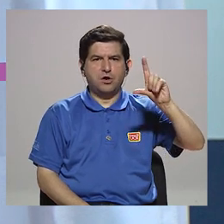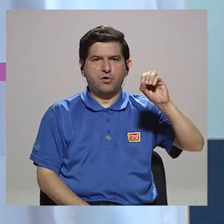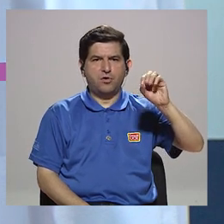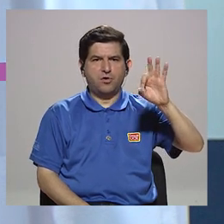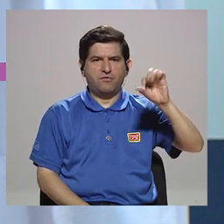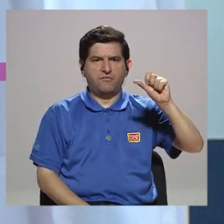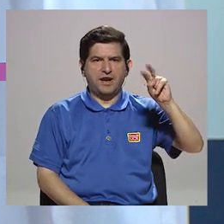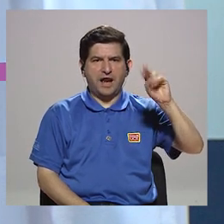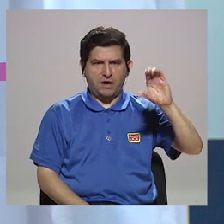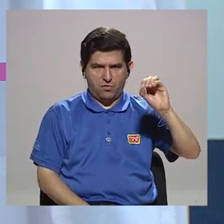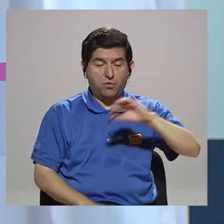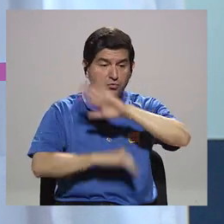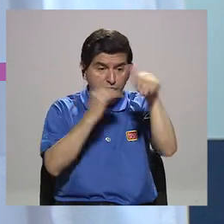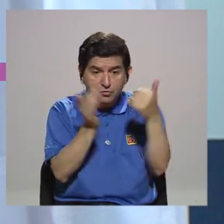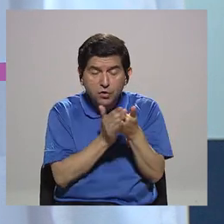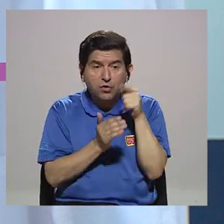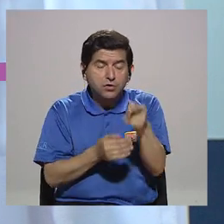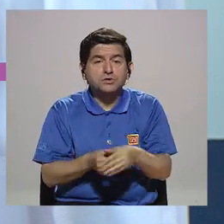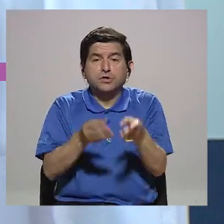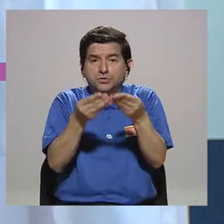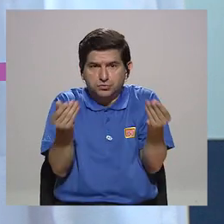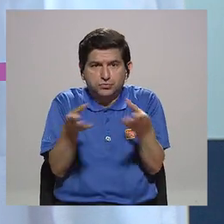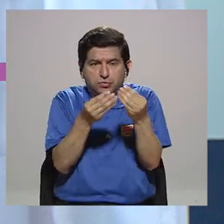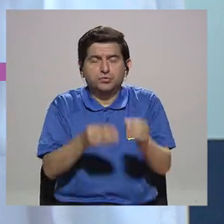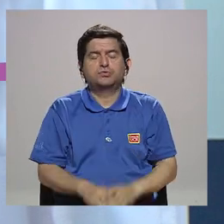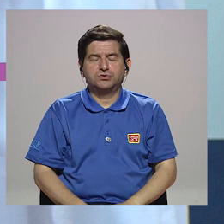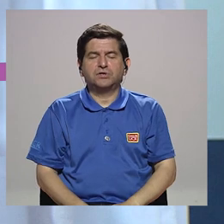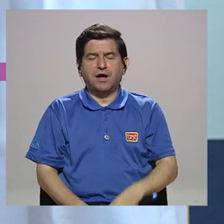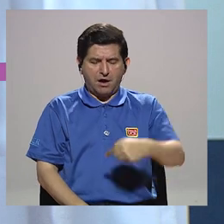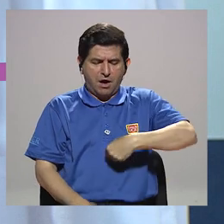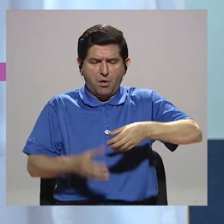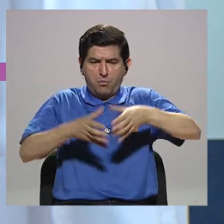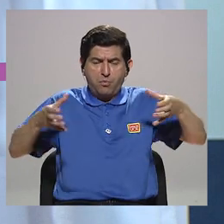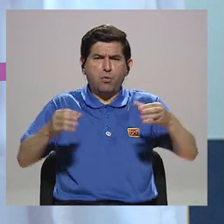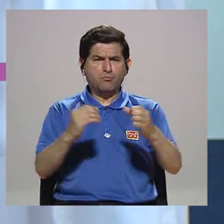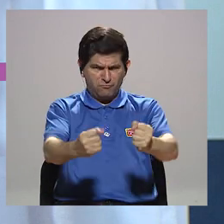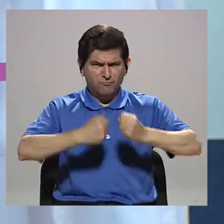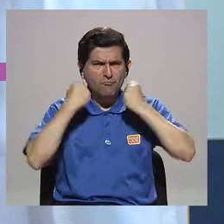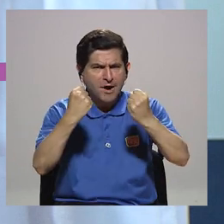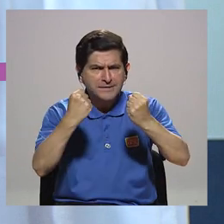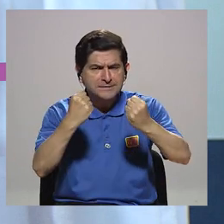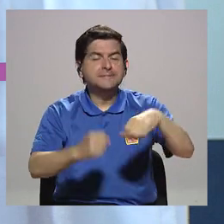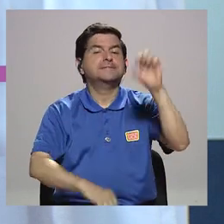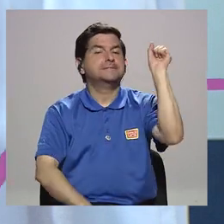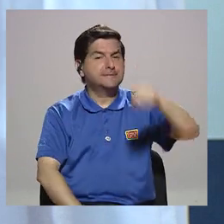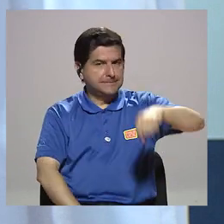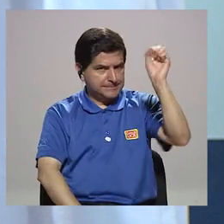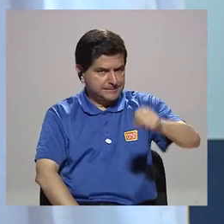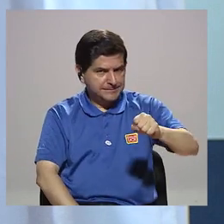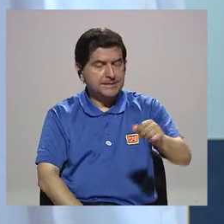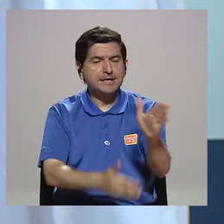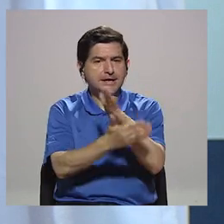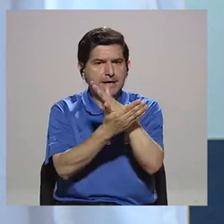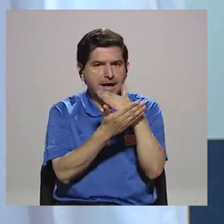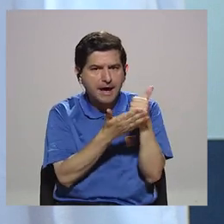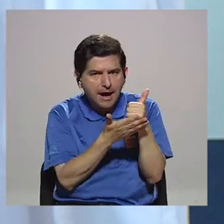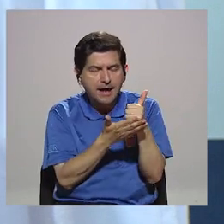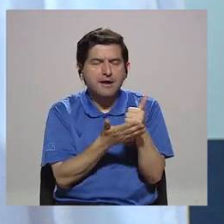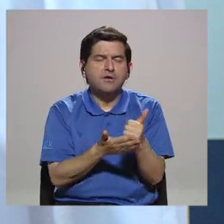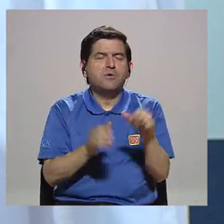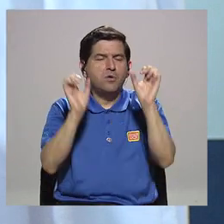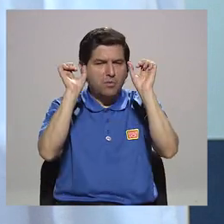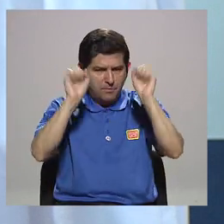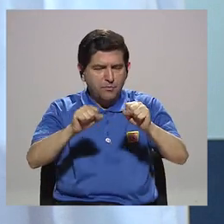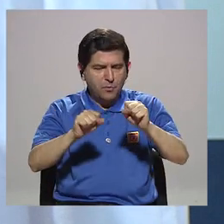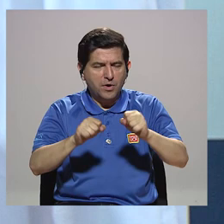diclofenato, etcétera, etcétera. Todos esos producen casi siempre gastritis. Porque son más fuertes, porque más pesados. Son más fuertes. Entonces, algunos de esos